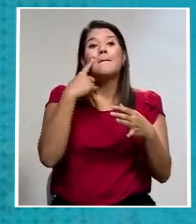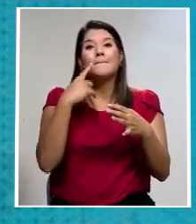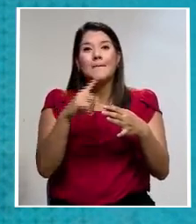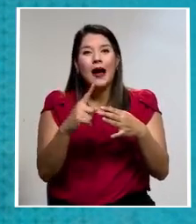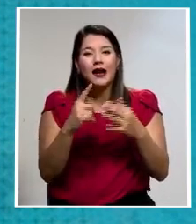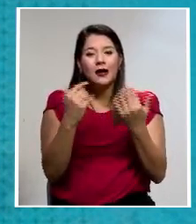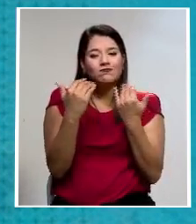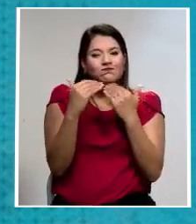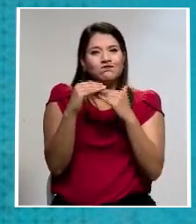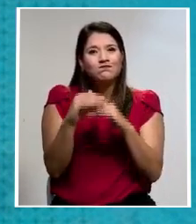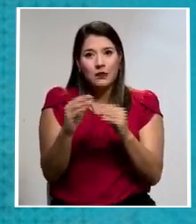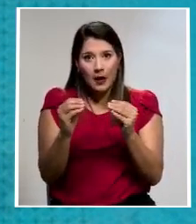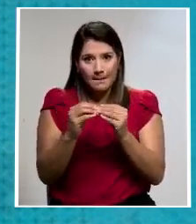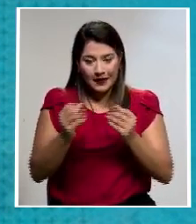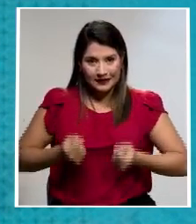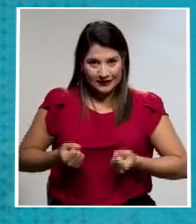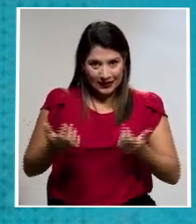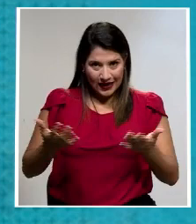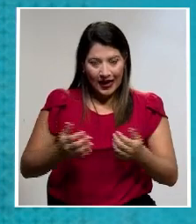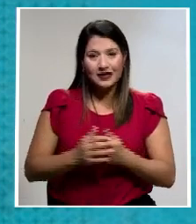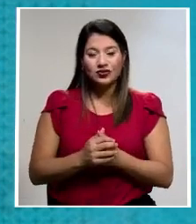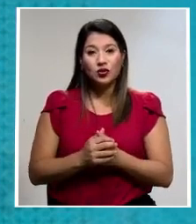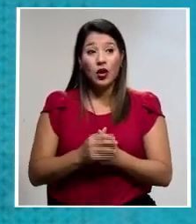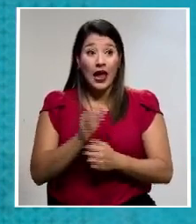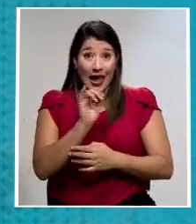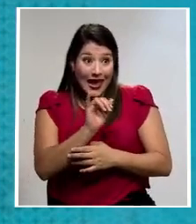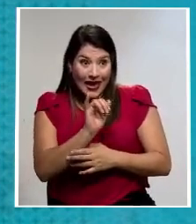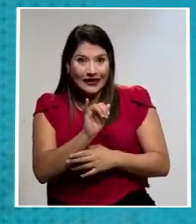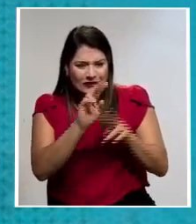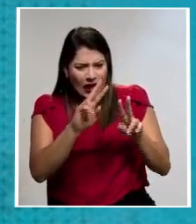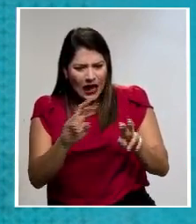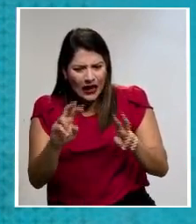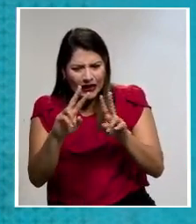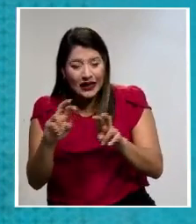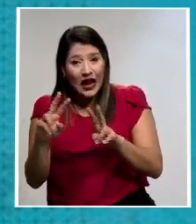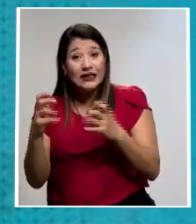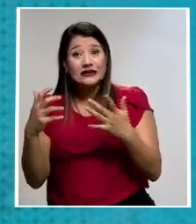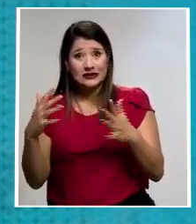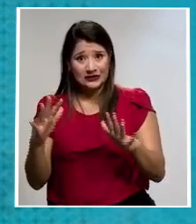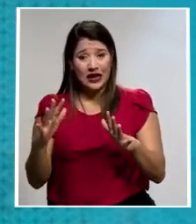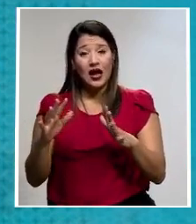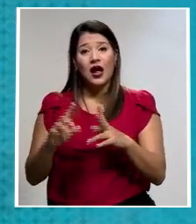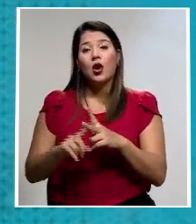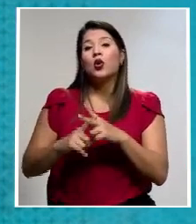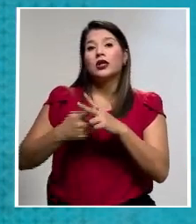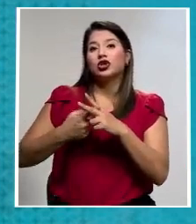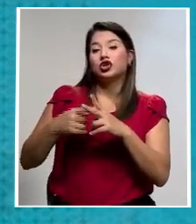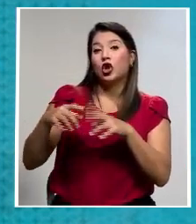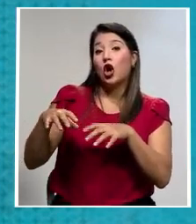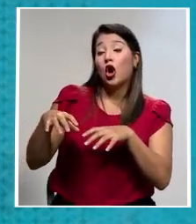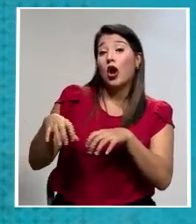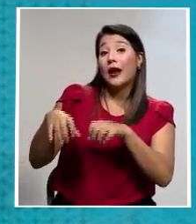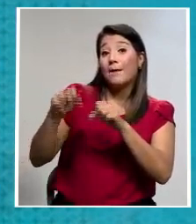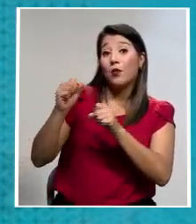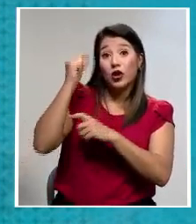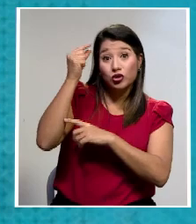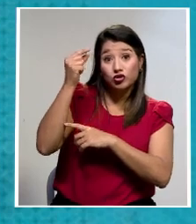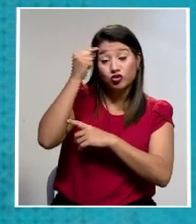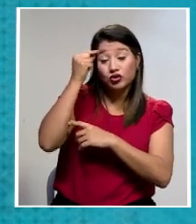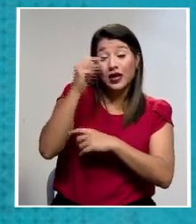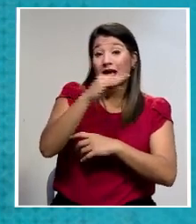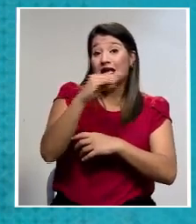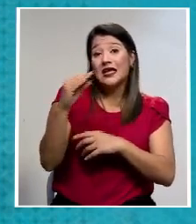gasto. Esas acciones ya están siendo ejecutadas directamente por el Poder Ejecutivo, y existen algunos proyectos